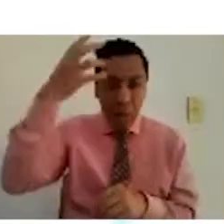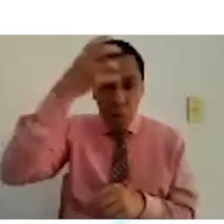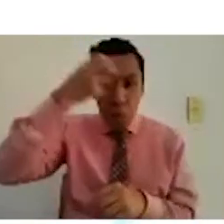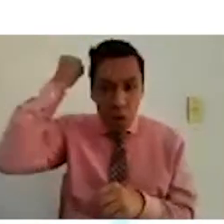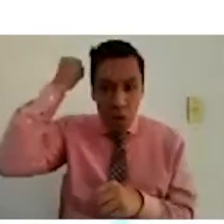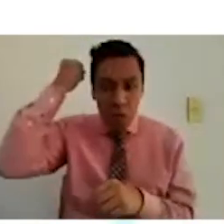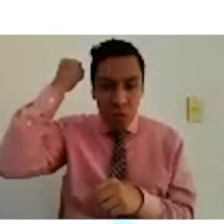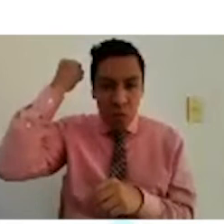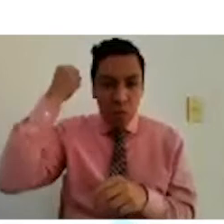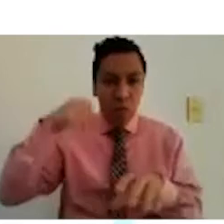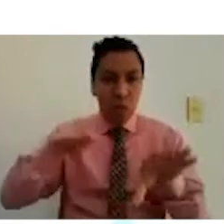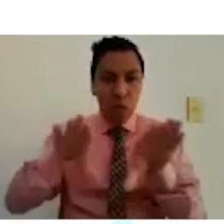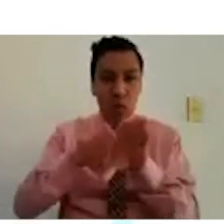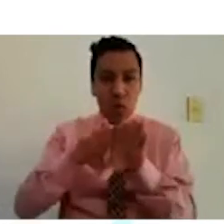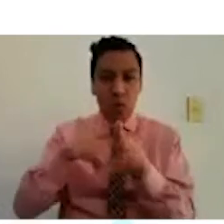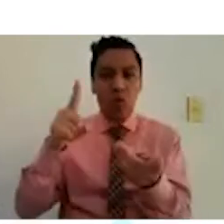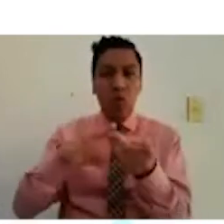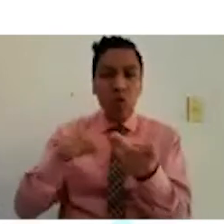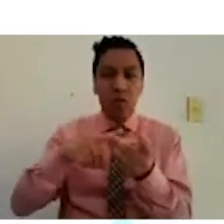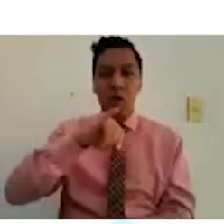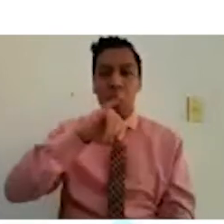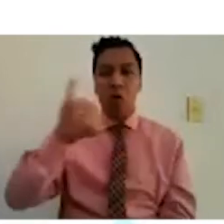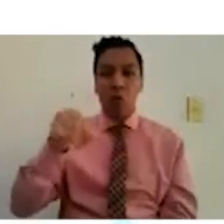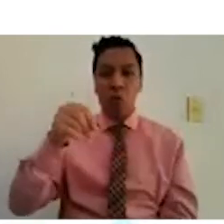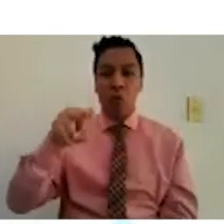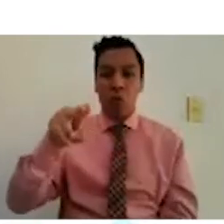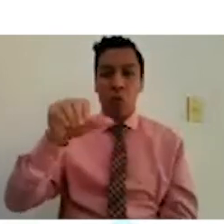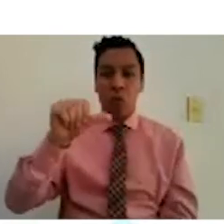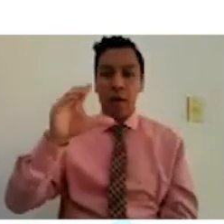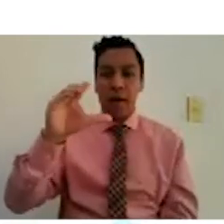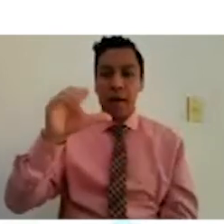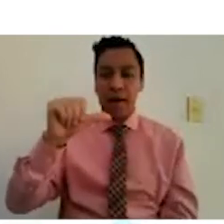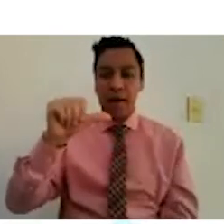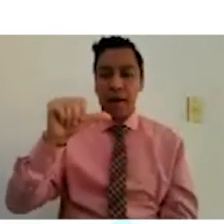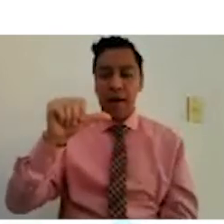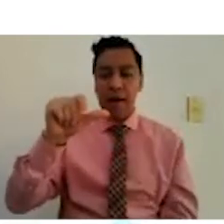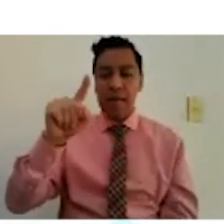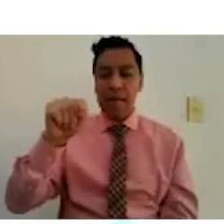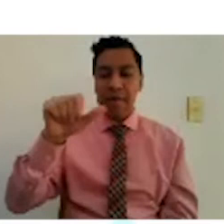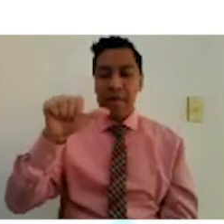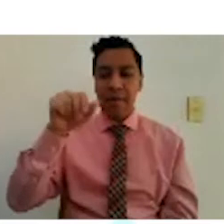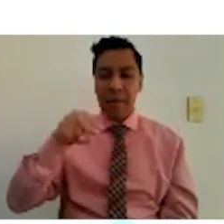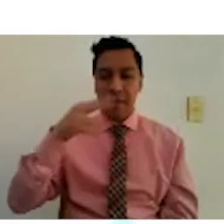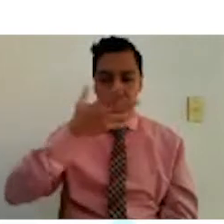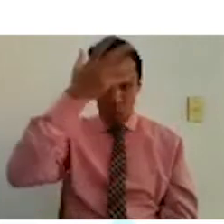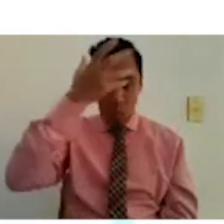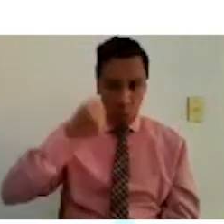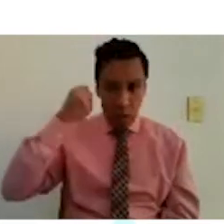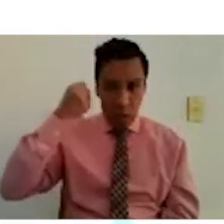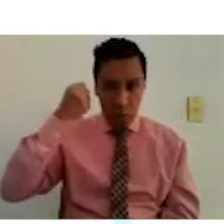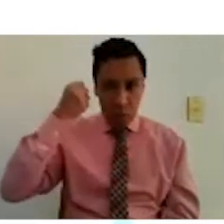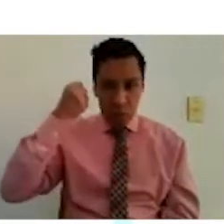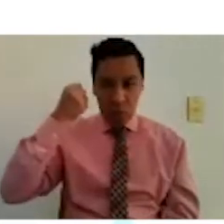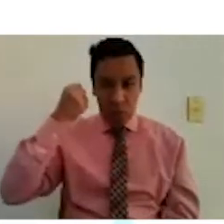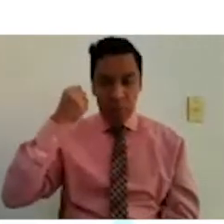dispuso filmarla en Jonacatepec, Morelos, al sur de Cuautla. Al respecto,